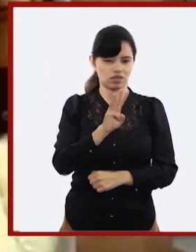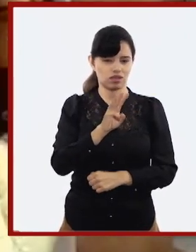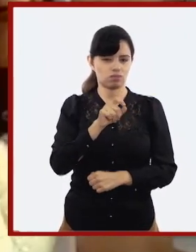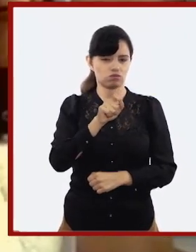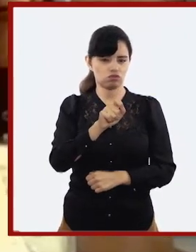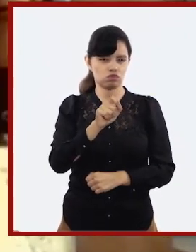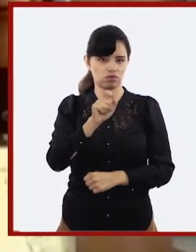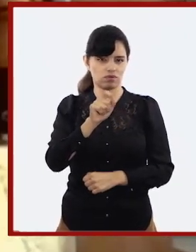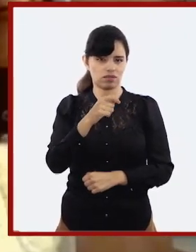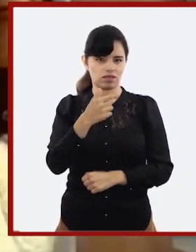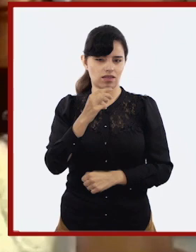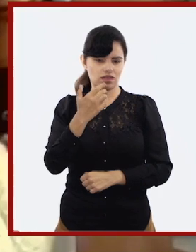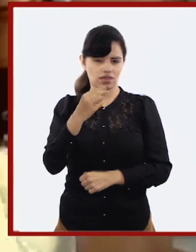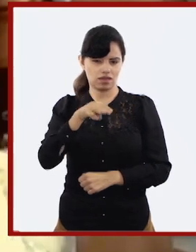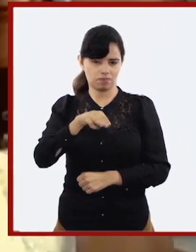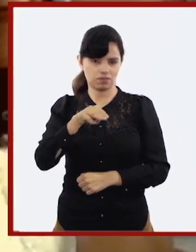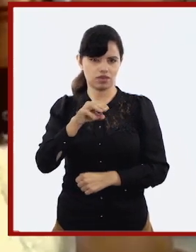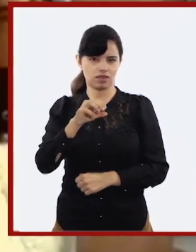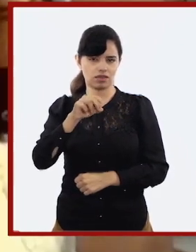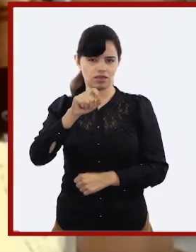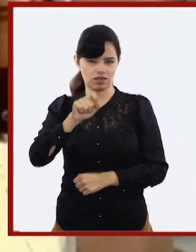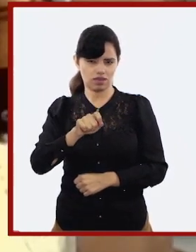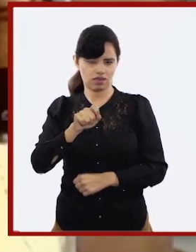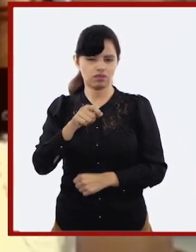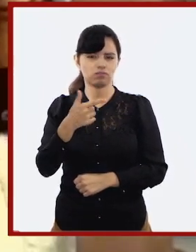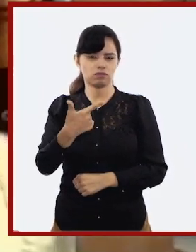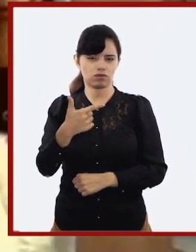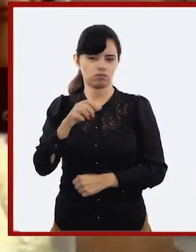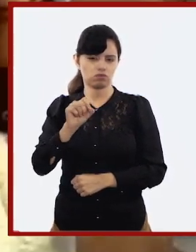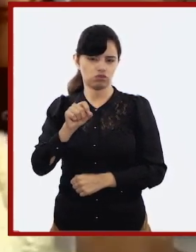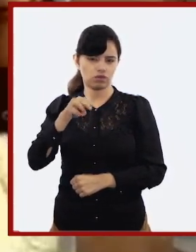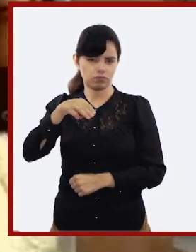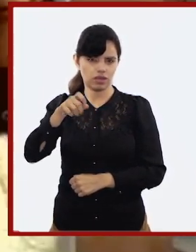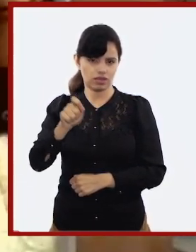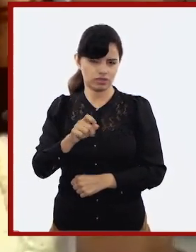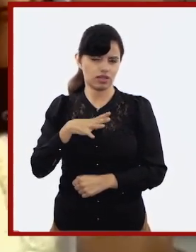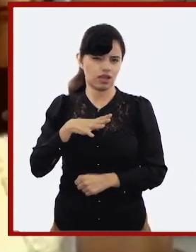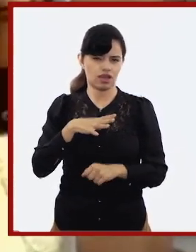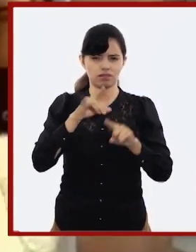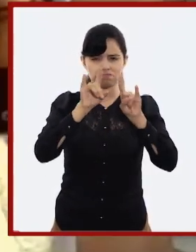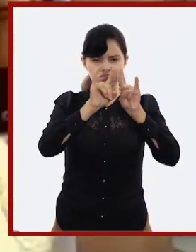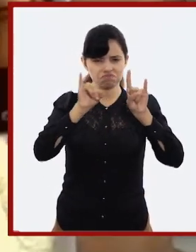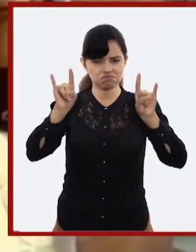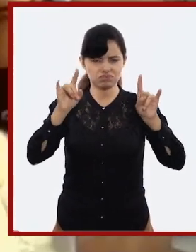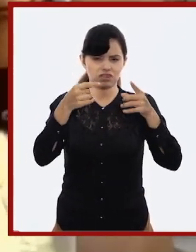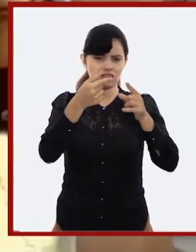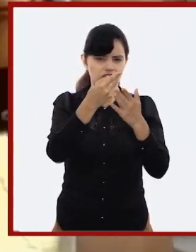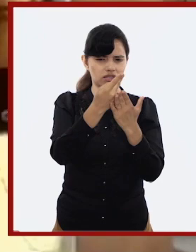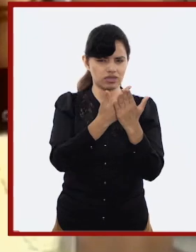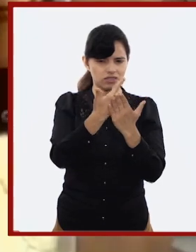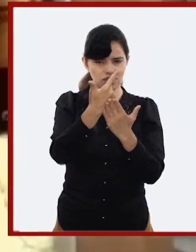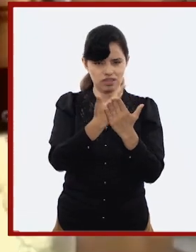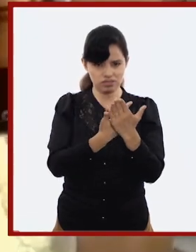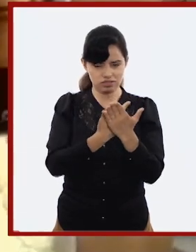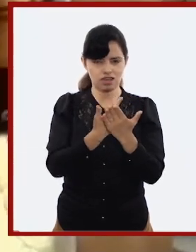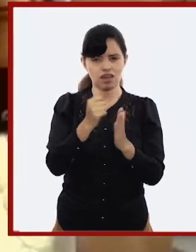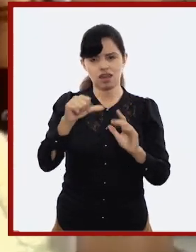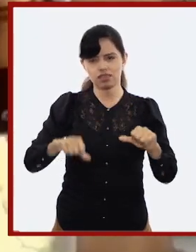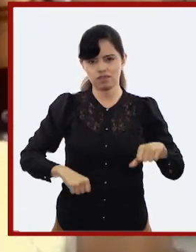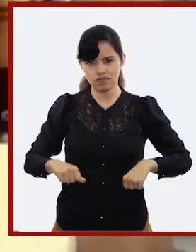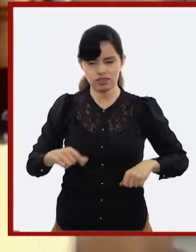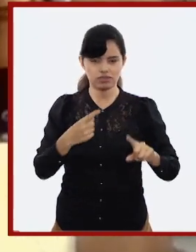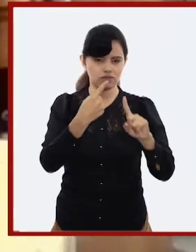museodelamujer.org.mx. Ahí están pues nuestra cartelera, todas nuestras actividades se